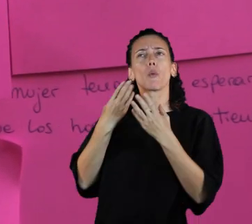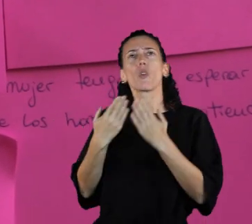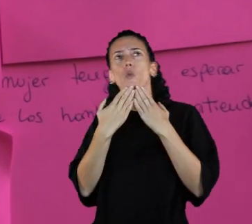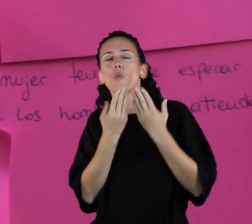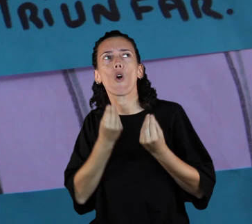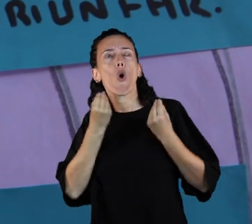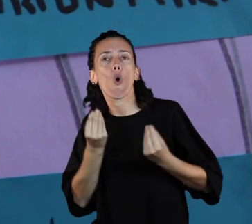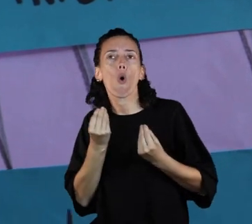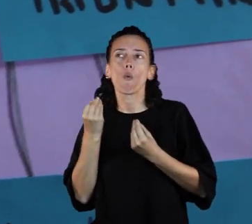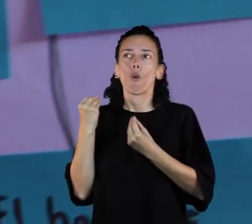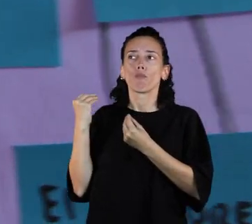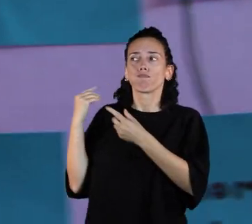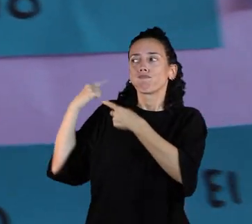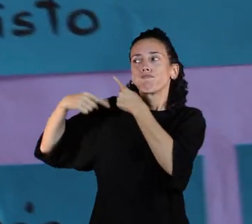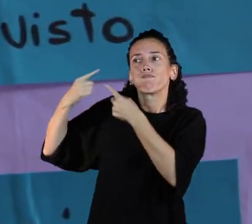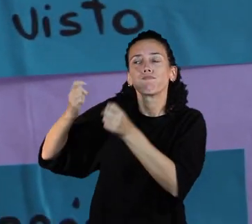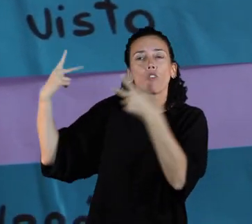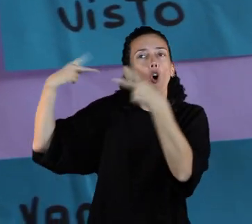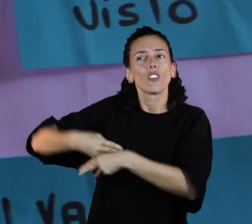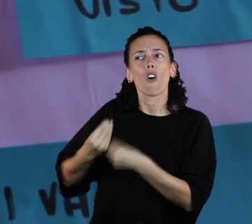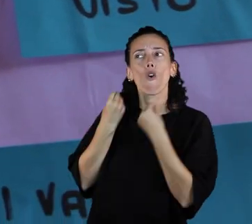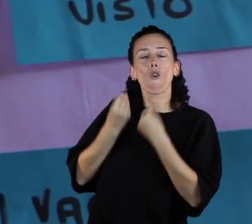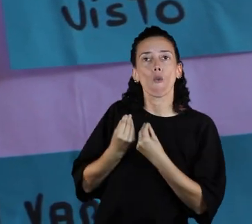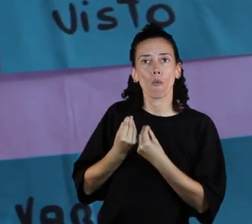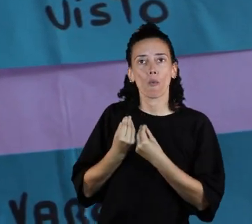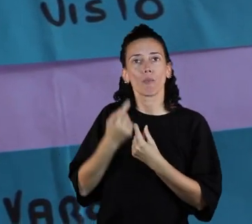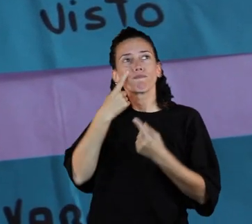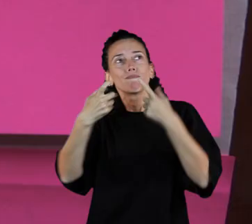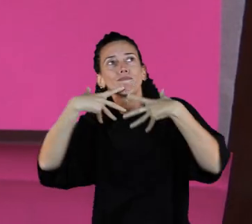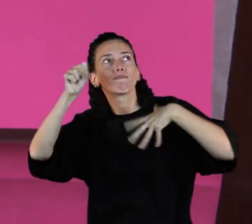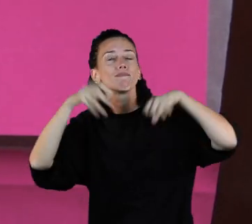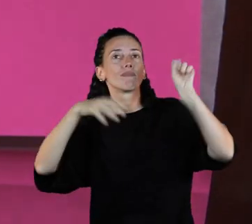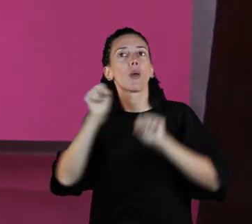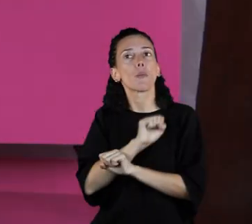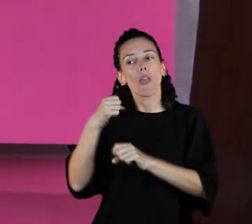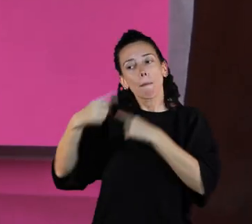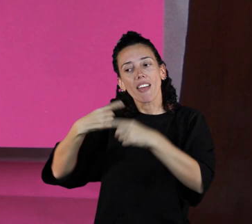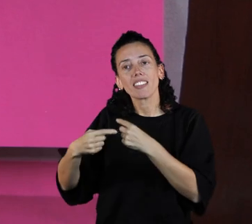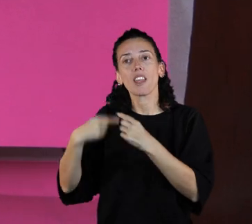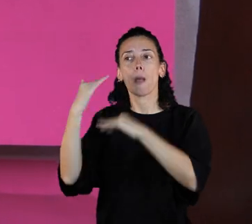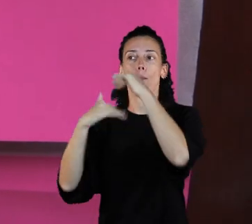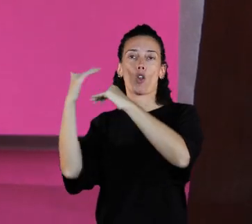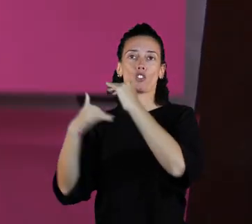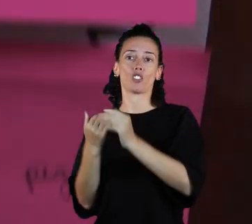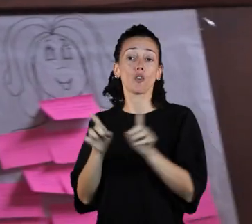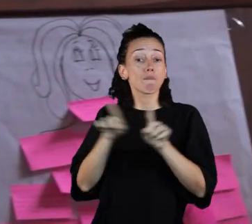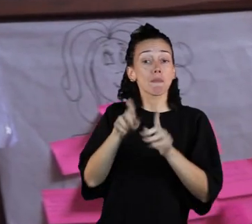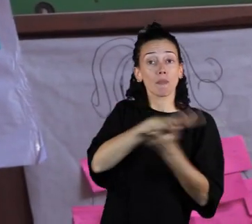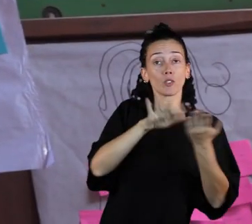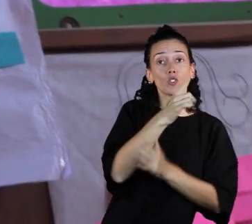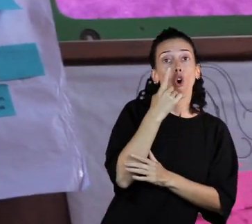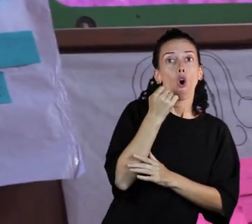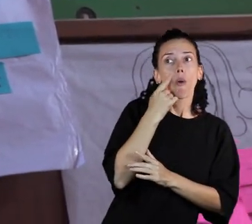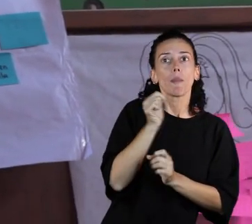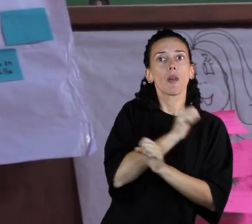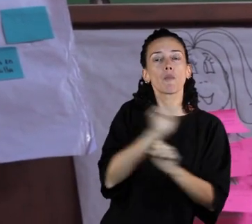todo eso, no podrá salir de la situación o no podrá sostener un proceso, ¿no? Y lo mismo con los varones,